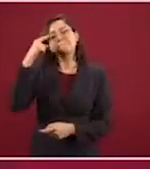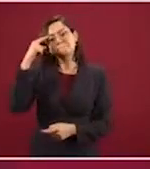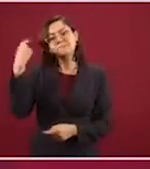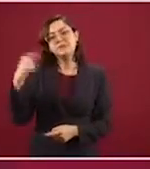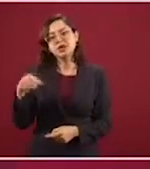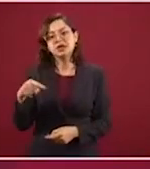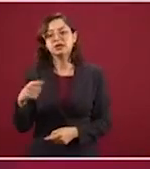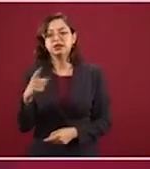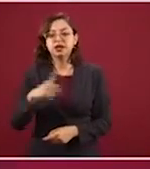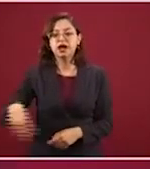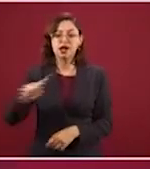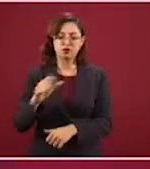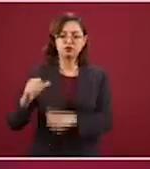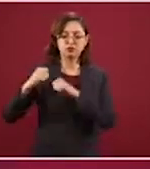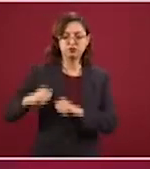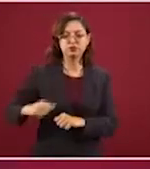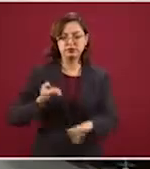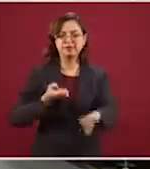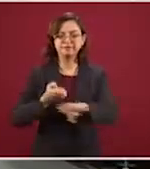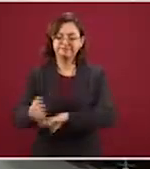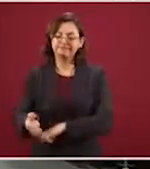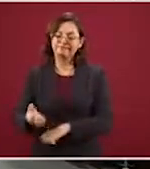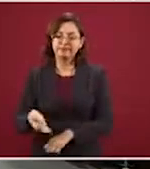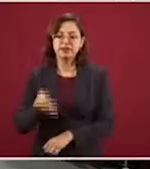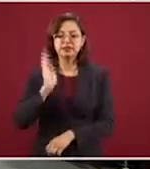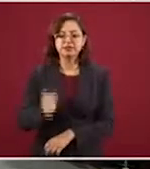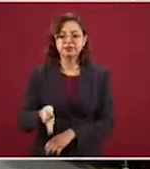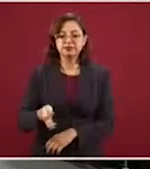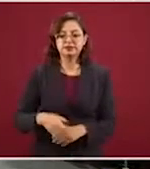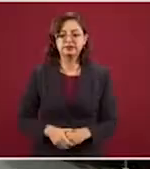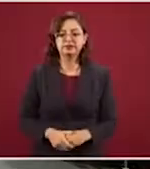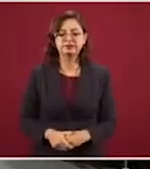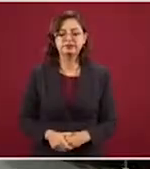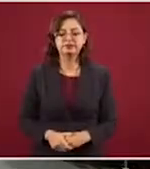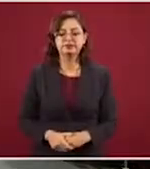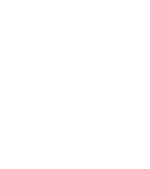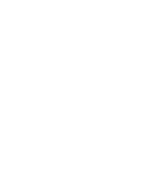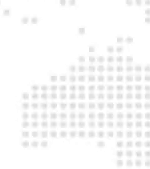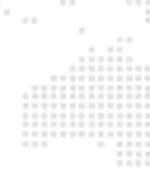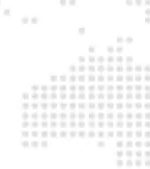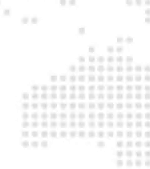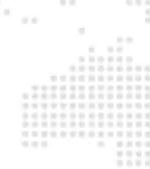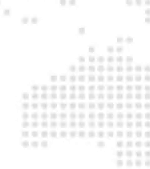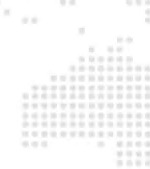autoridades locales con ese propósito.